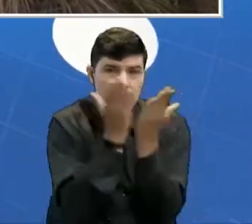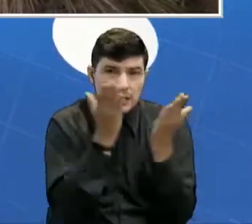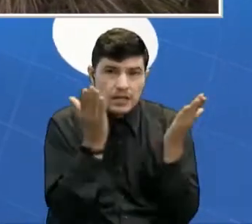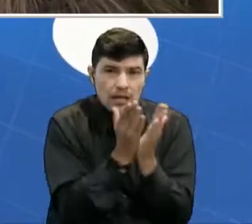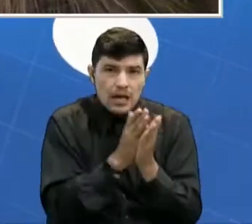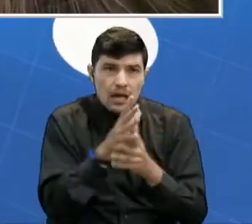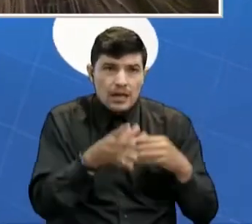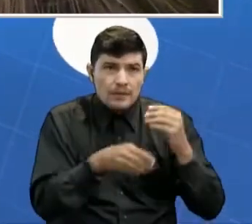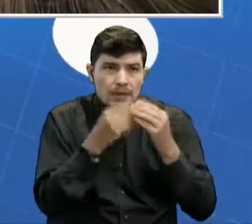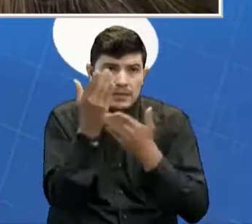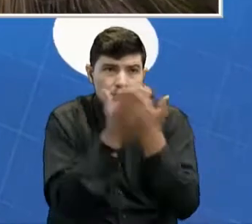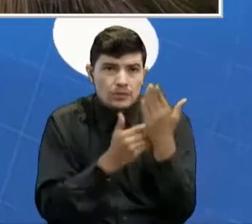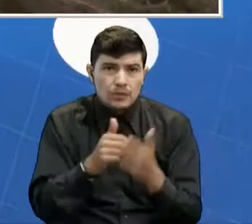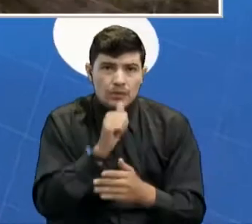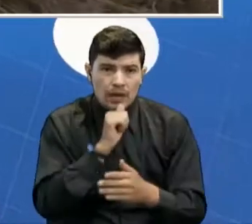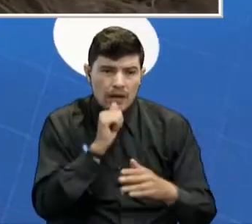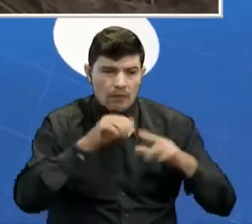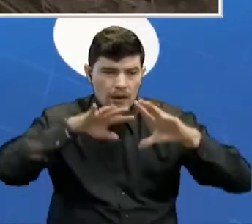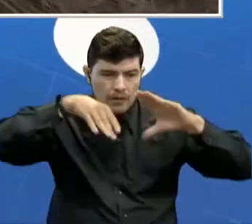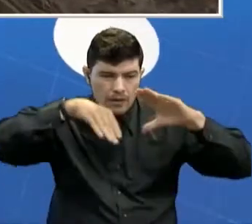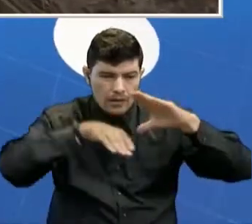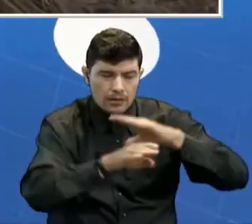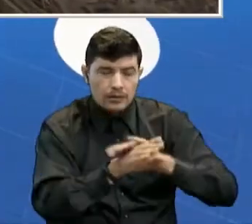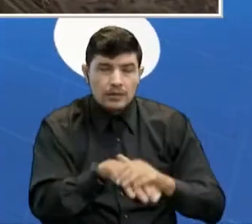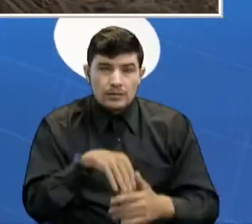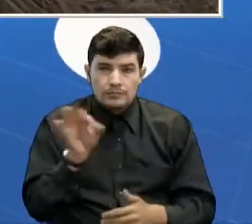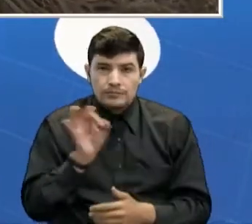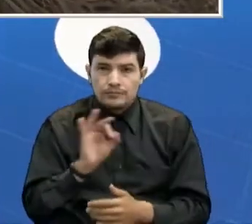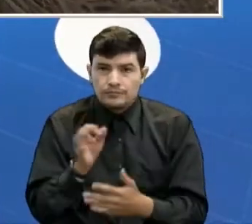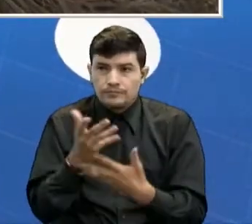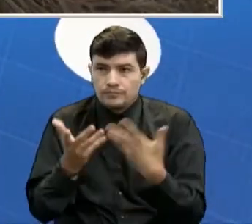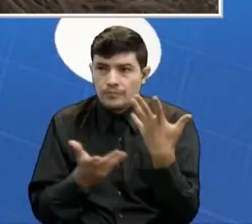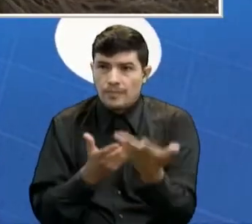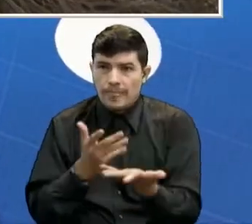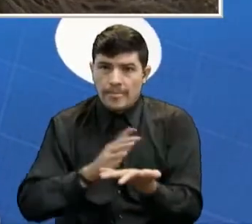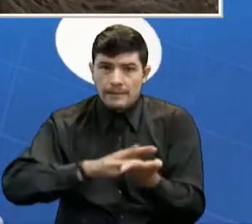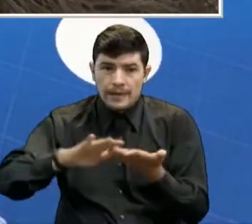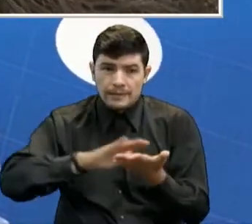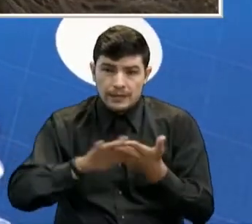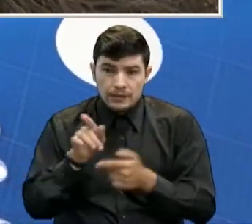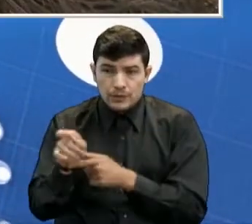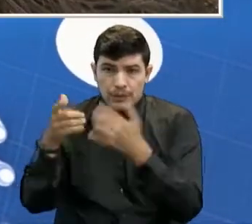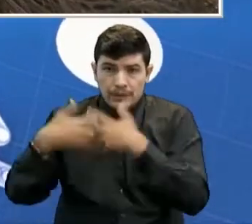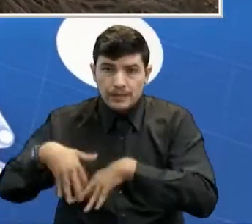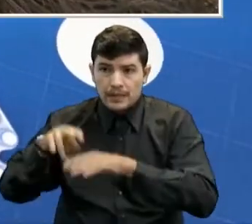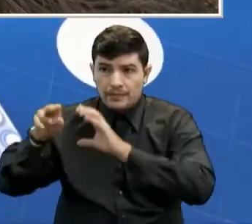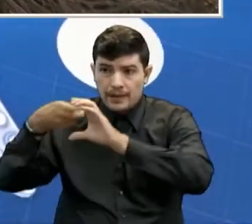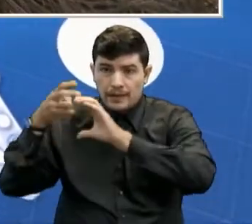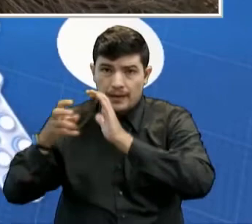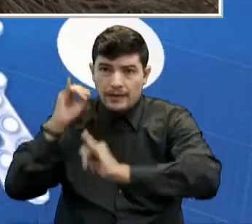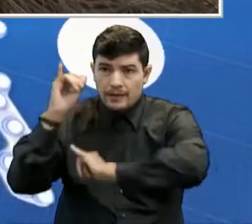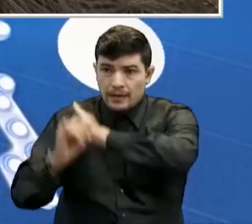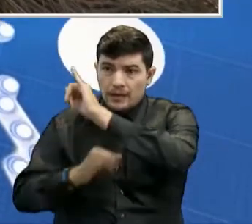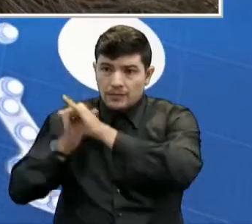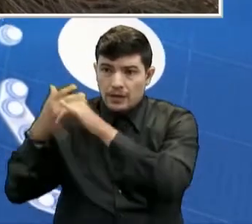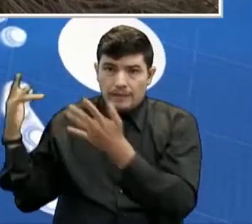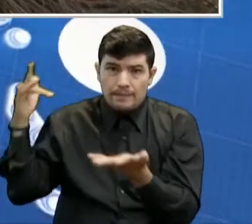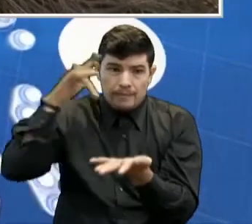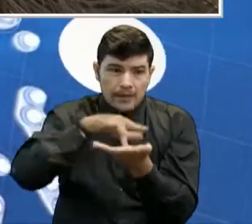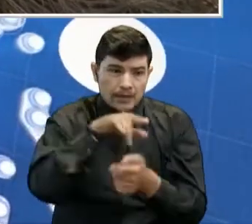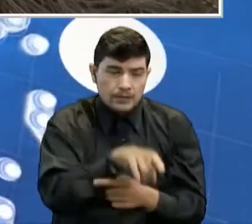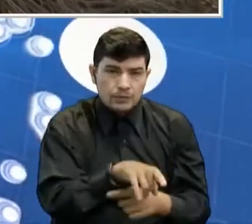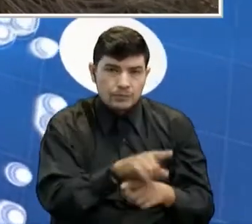estudios hidrológicos y hidrogeológicos. Y no podemos permitir que se dé la licencia ambiental a proyectos como el